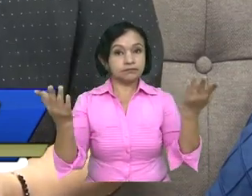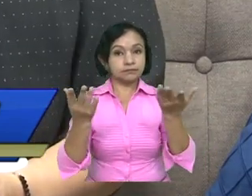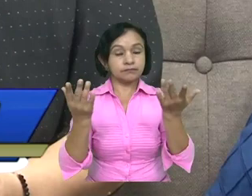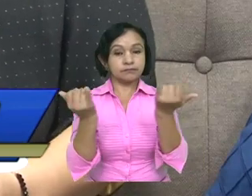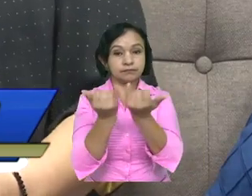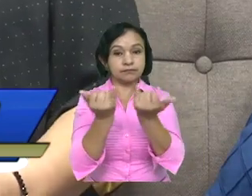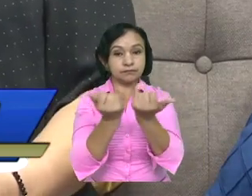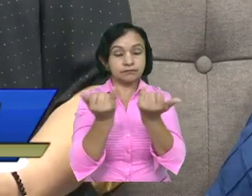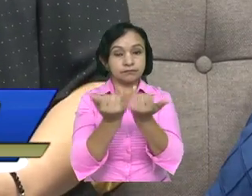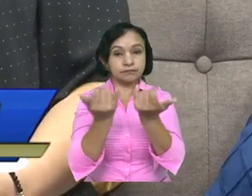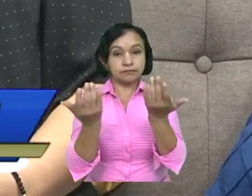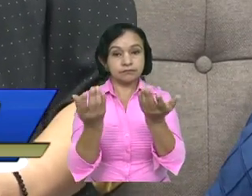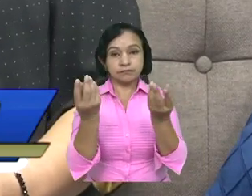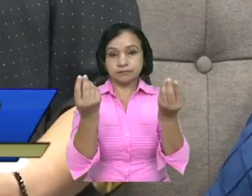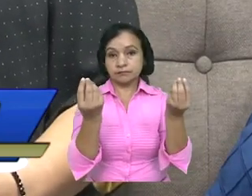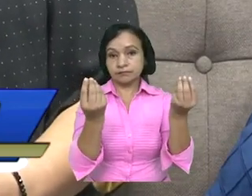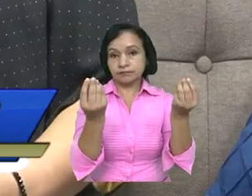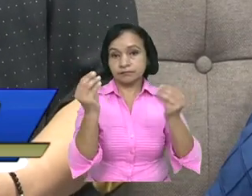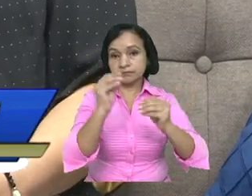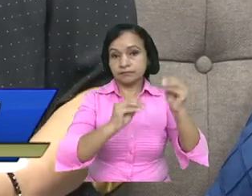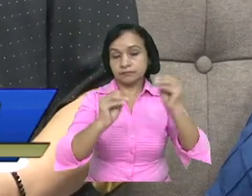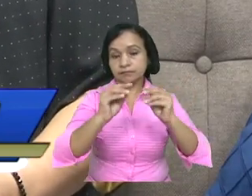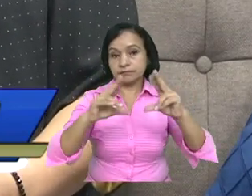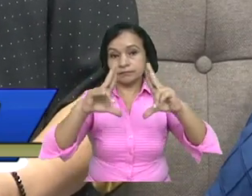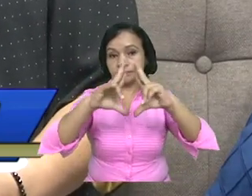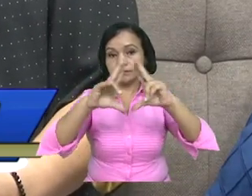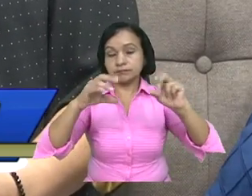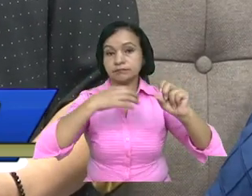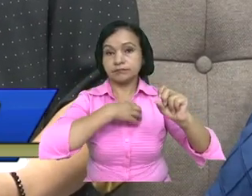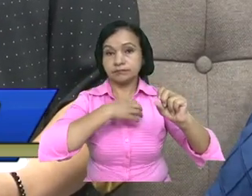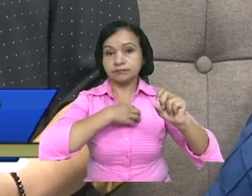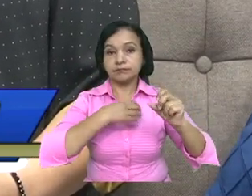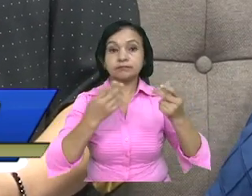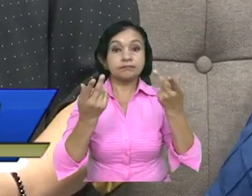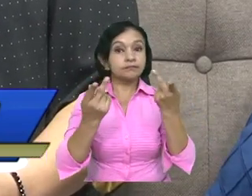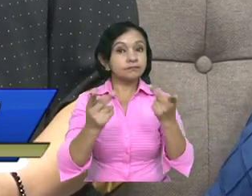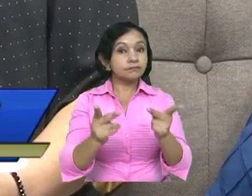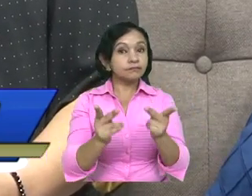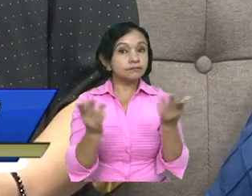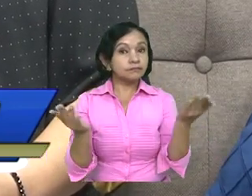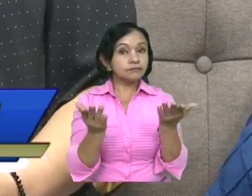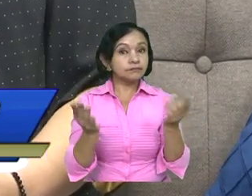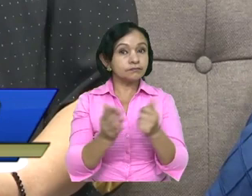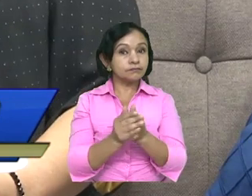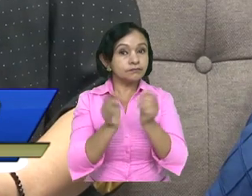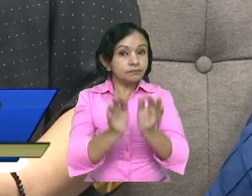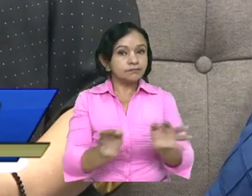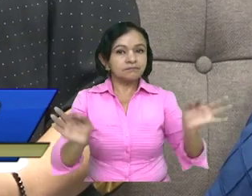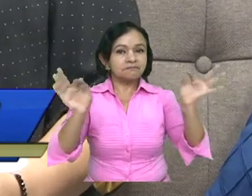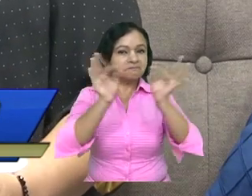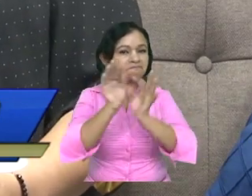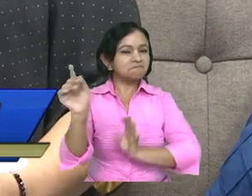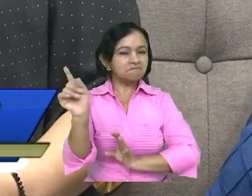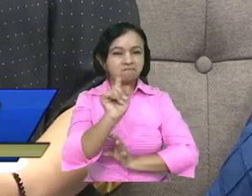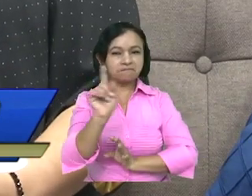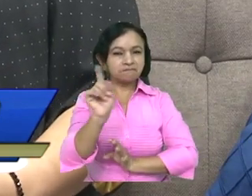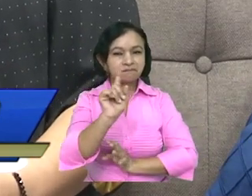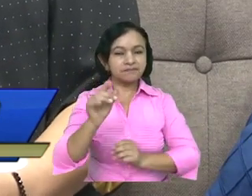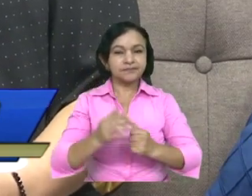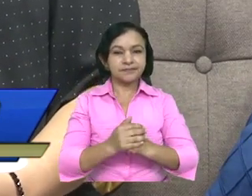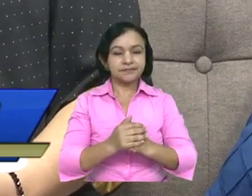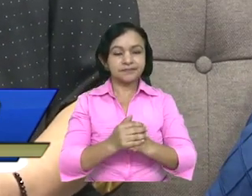vez contribuye a la economía de nuestro país. Sin embargo, no era una prioridad. Con el